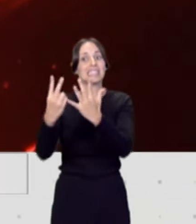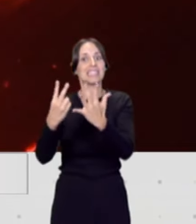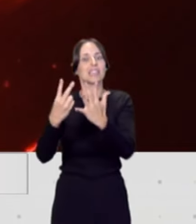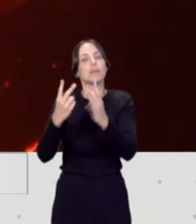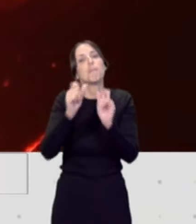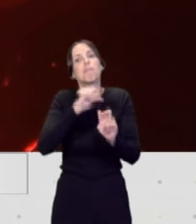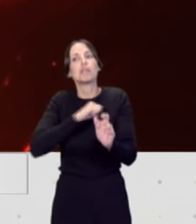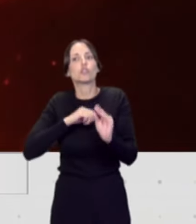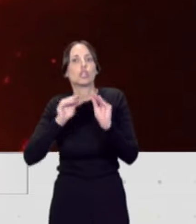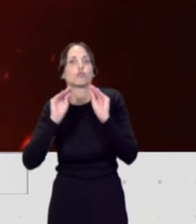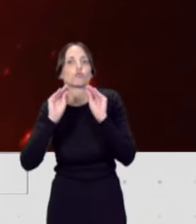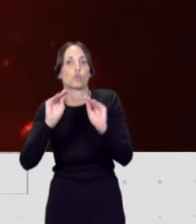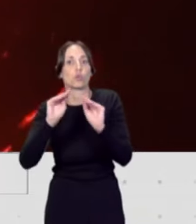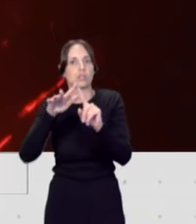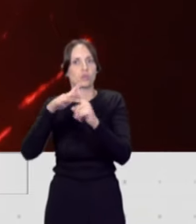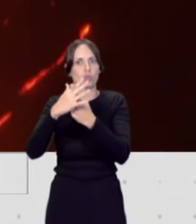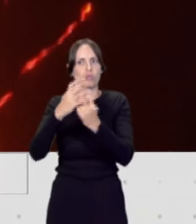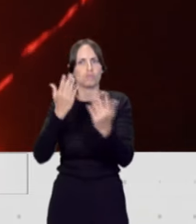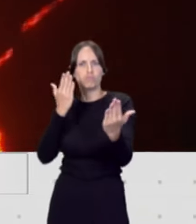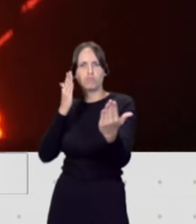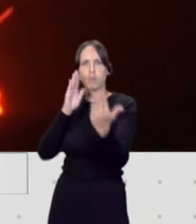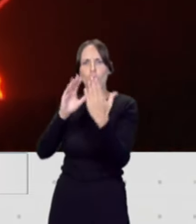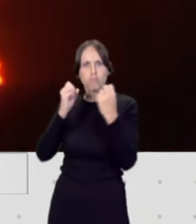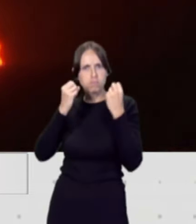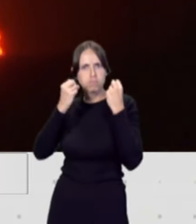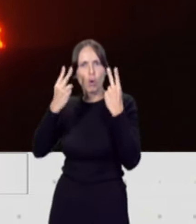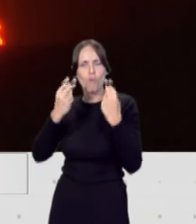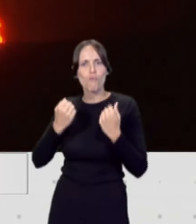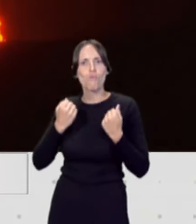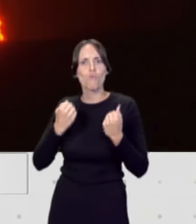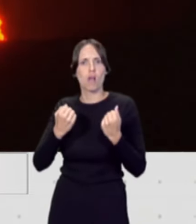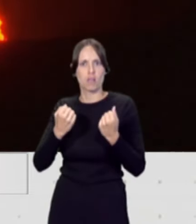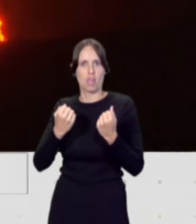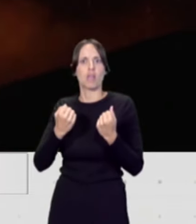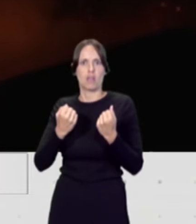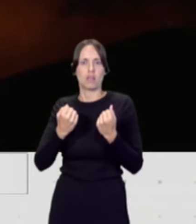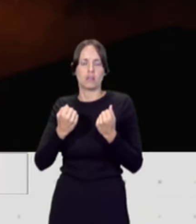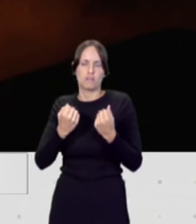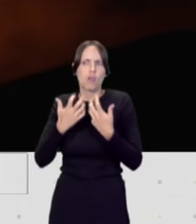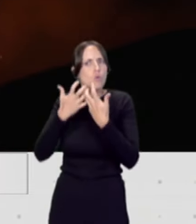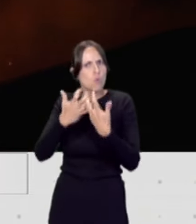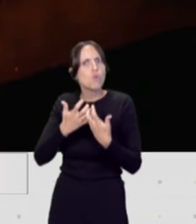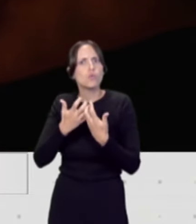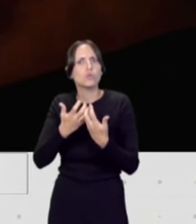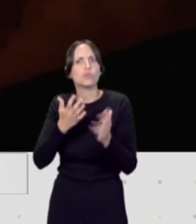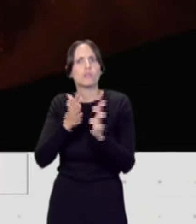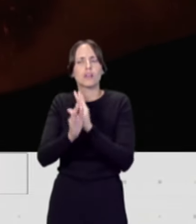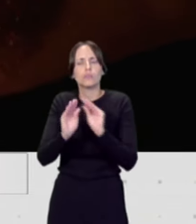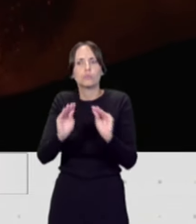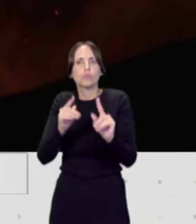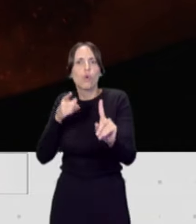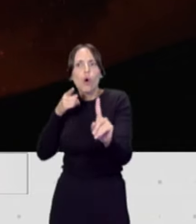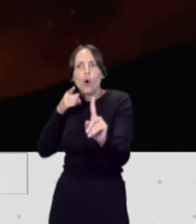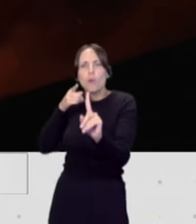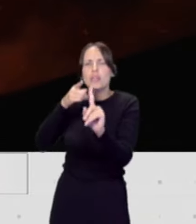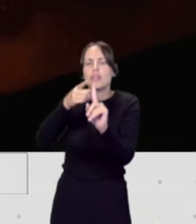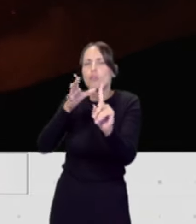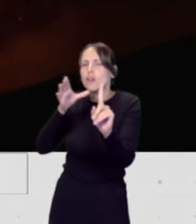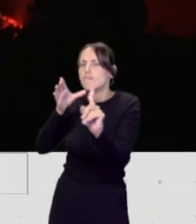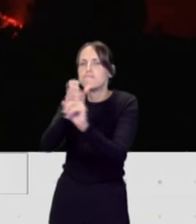enfrentan con mucha gallardía, con mucha empuje, teniendo muy claro el objetivo que quieren